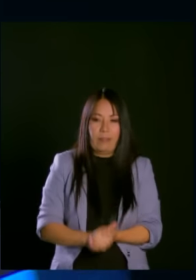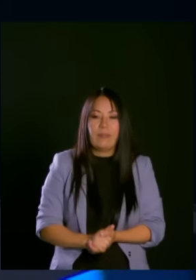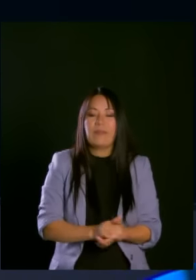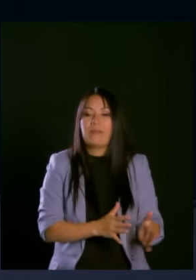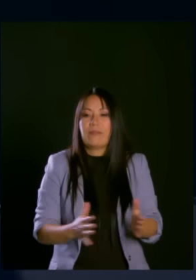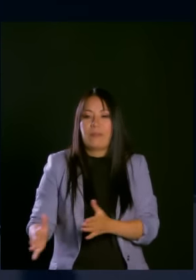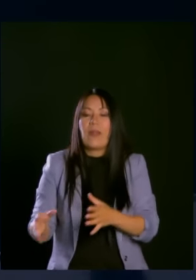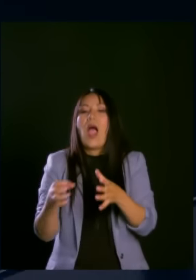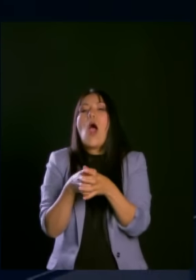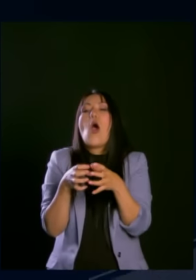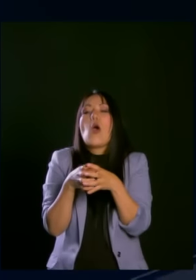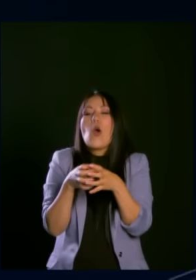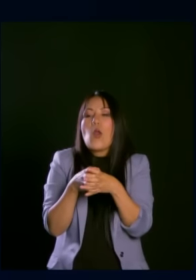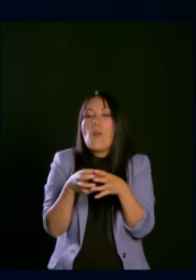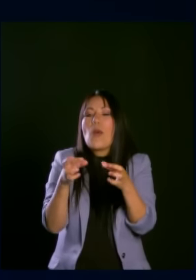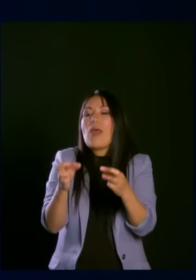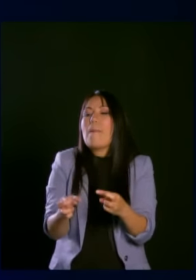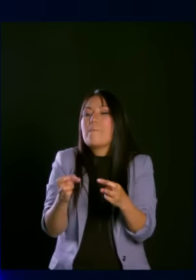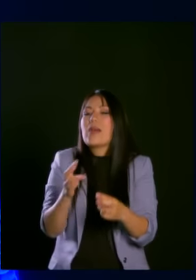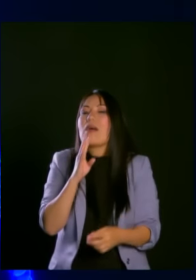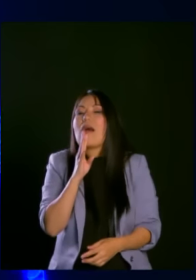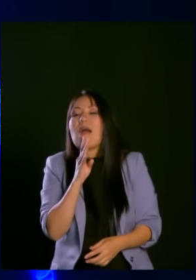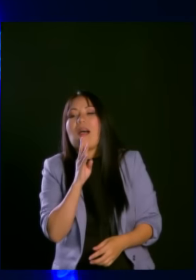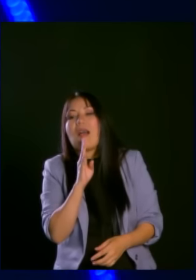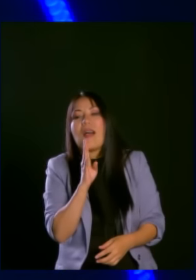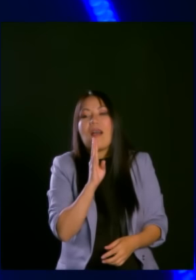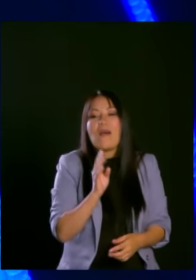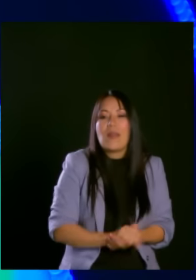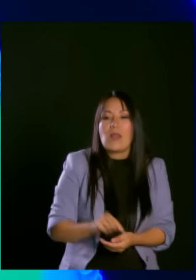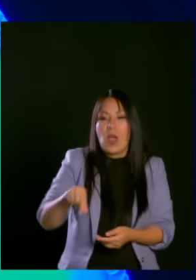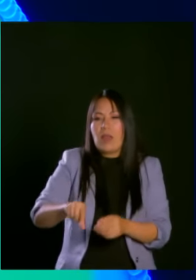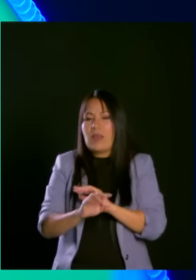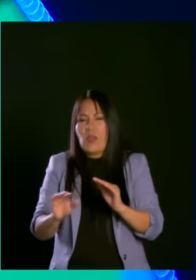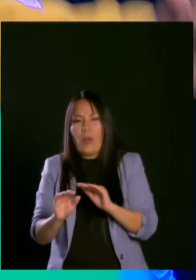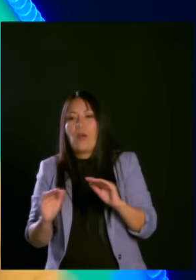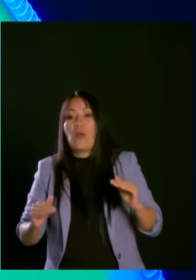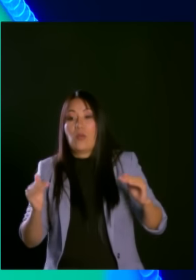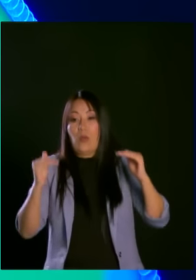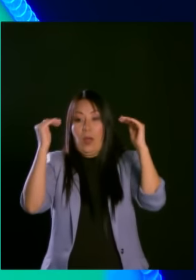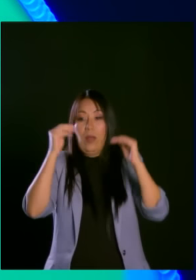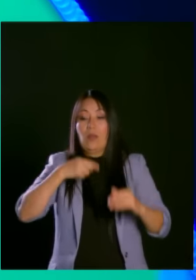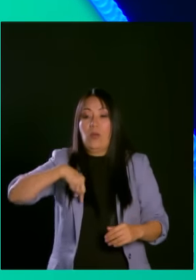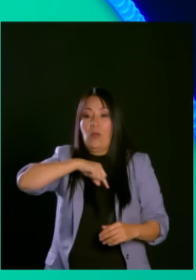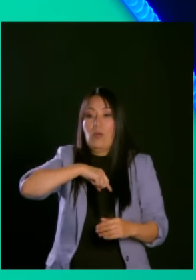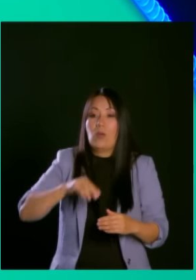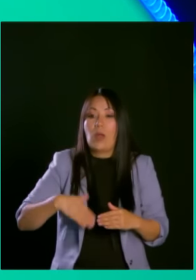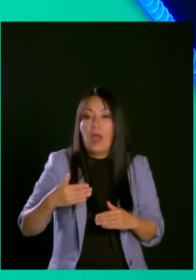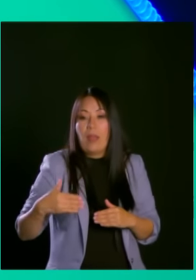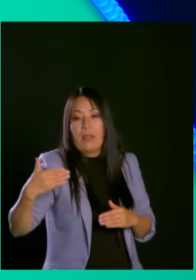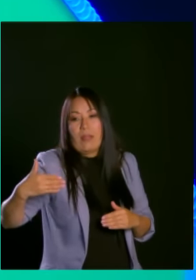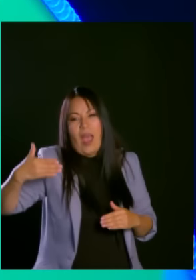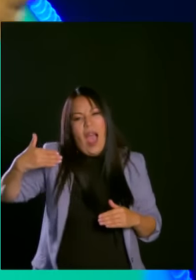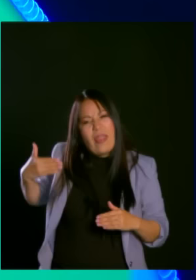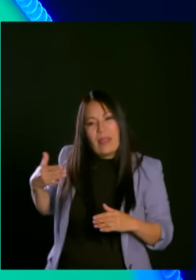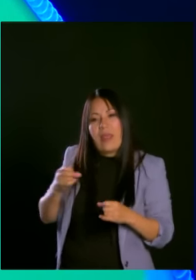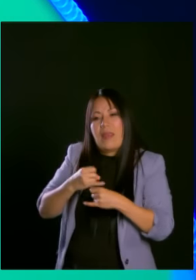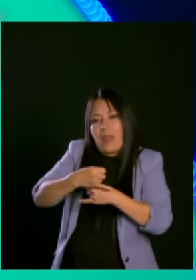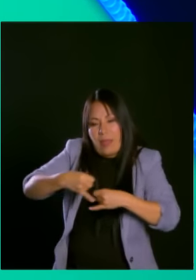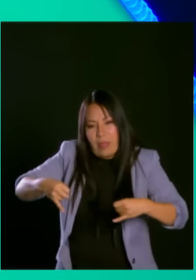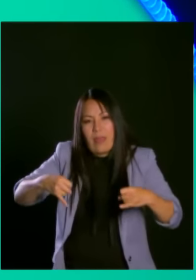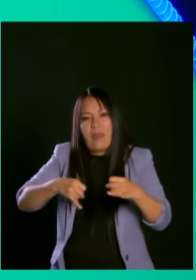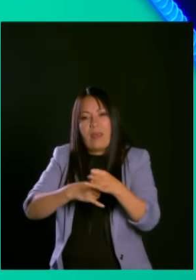día, estábamos conversando. Este edificio no se estaba haciendo, sino que se estaba terminándose de diseñar y tomando decisiones qué materiales.